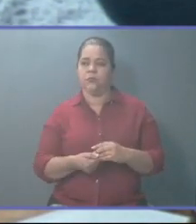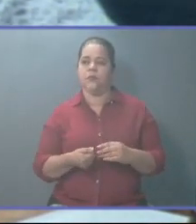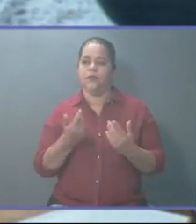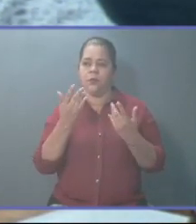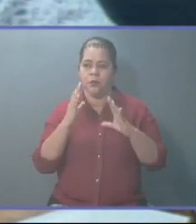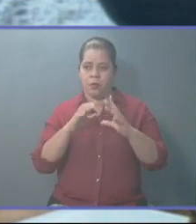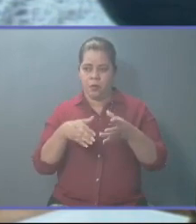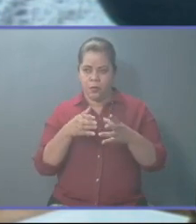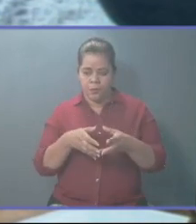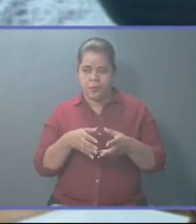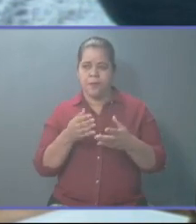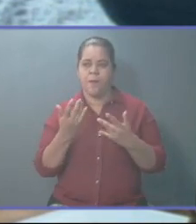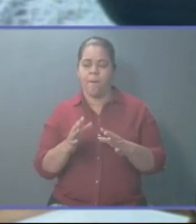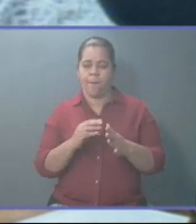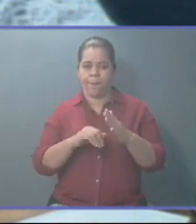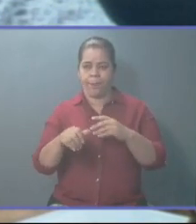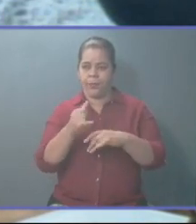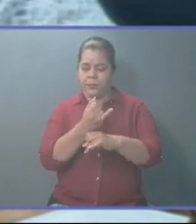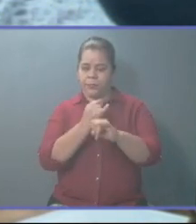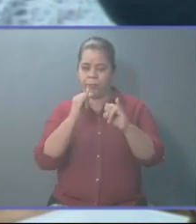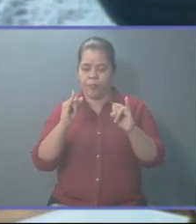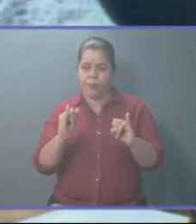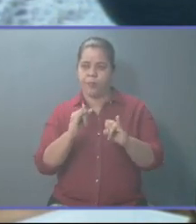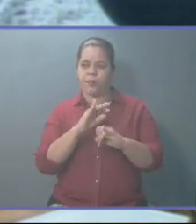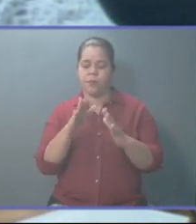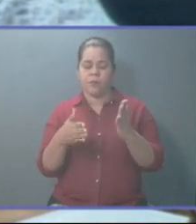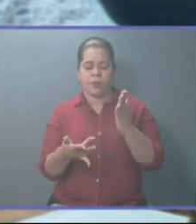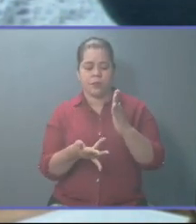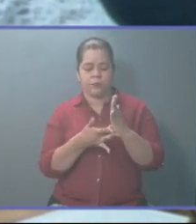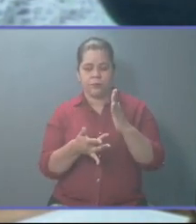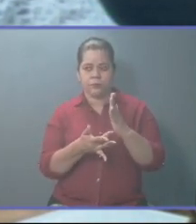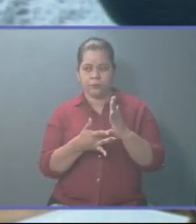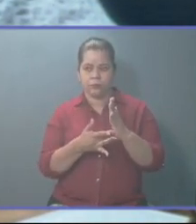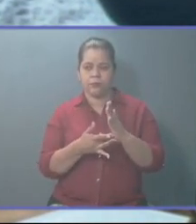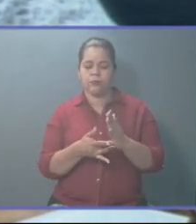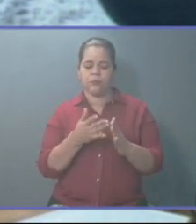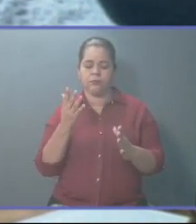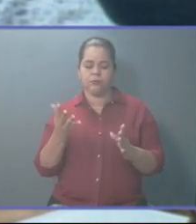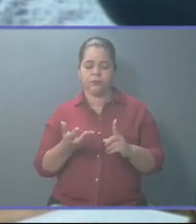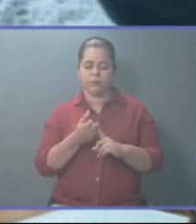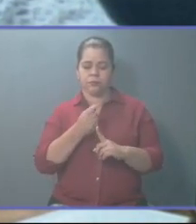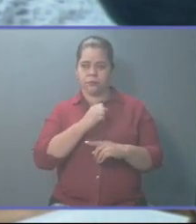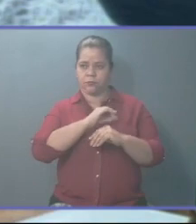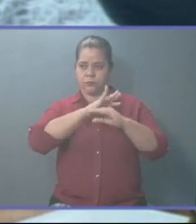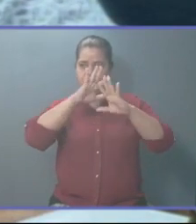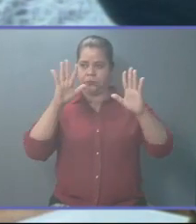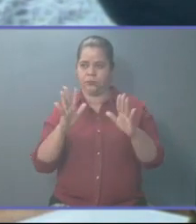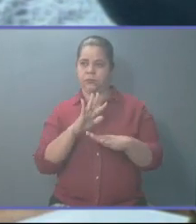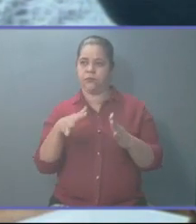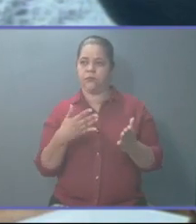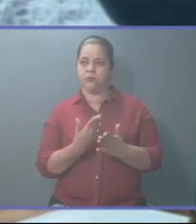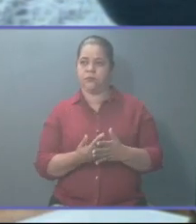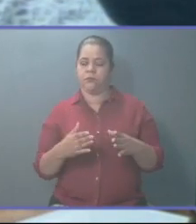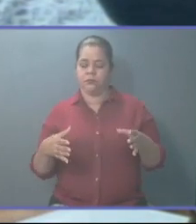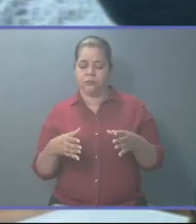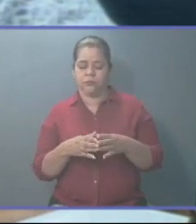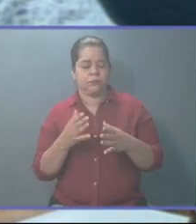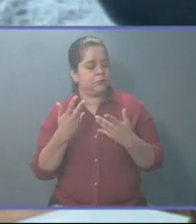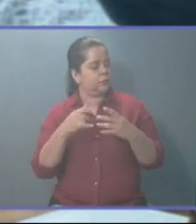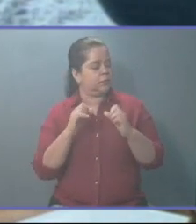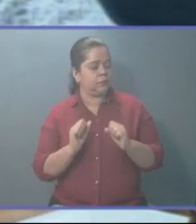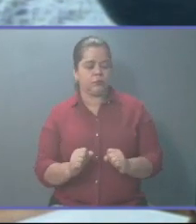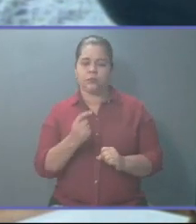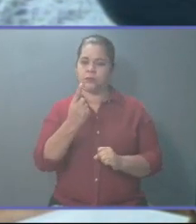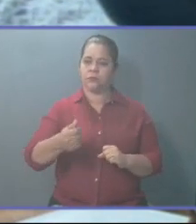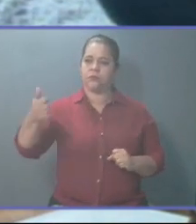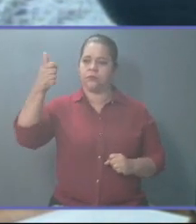deberá ser esencialmente ciudadana, con independencia funcional y técnica y plena objetividad, Los miembros de este comité no pueden ser funcionarios de